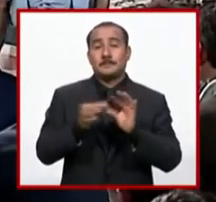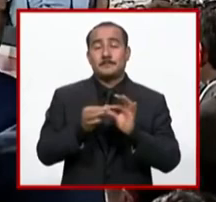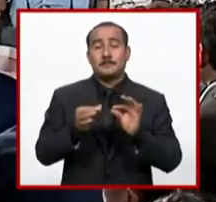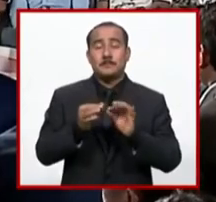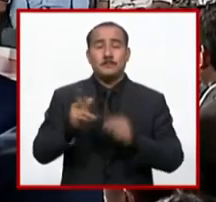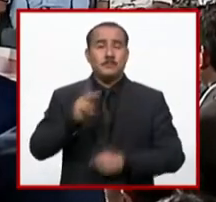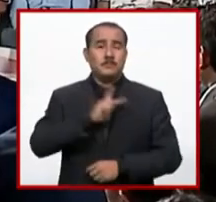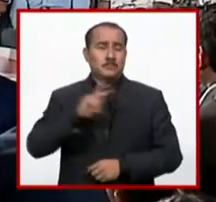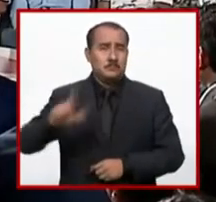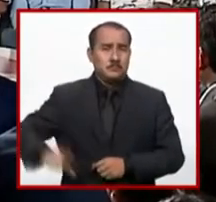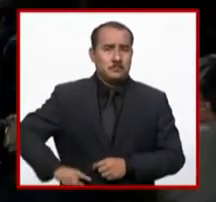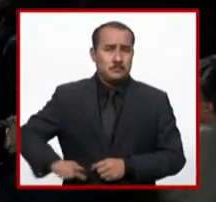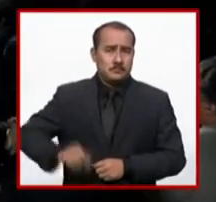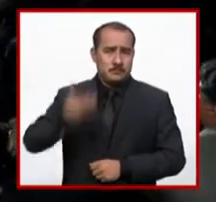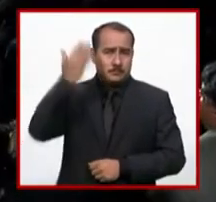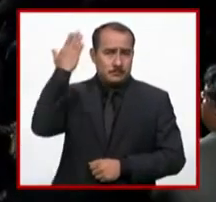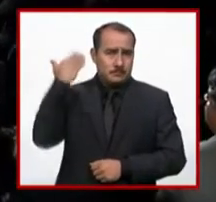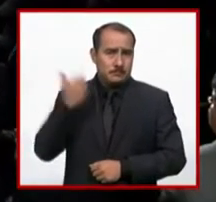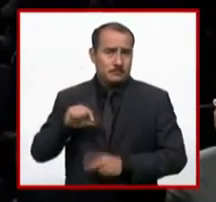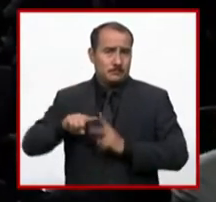mi gobierno en campaña